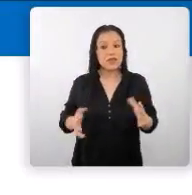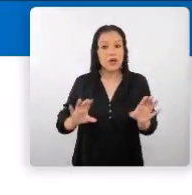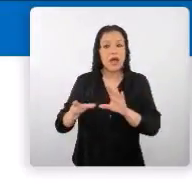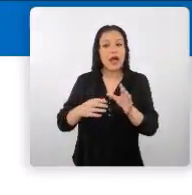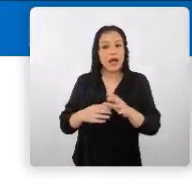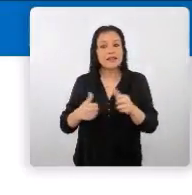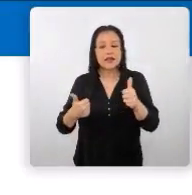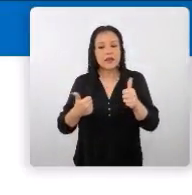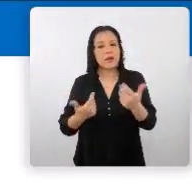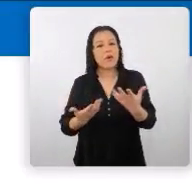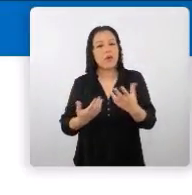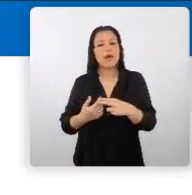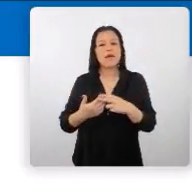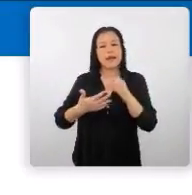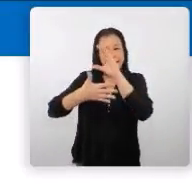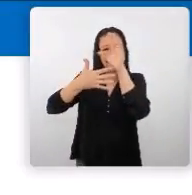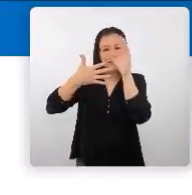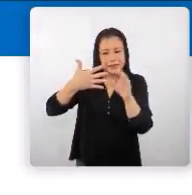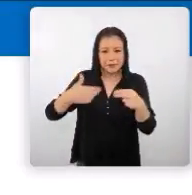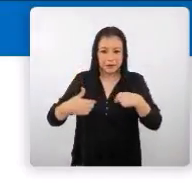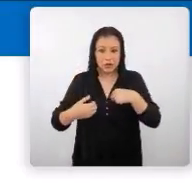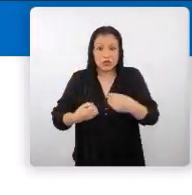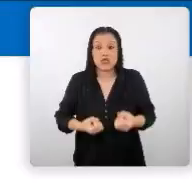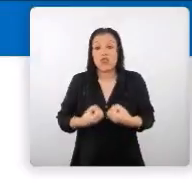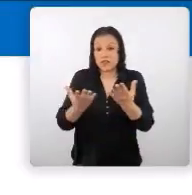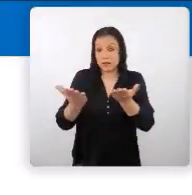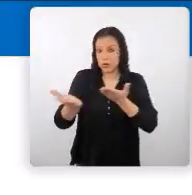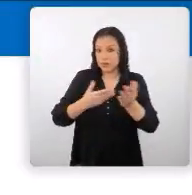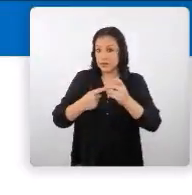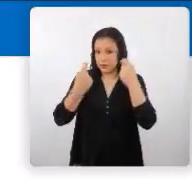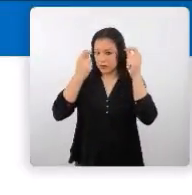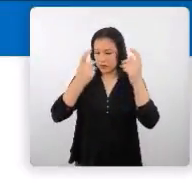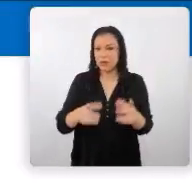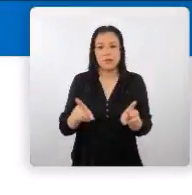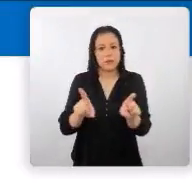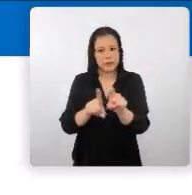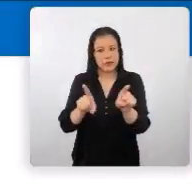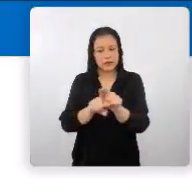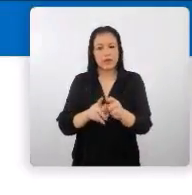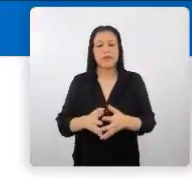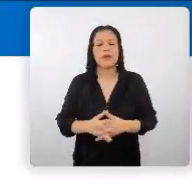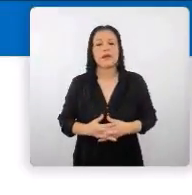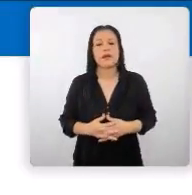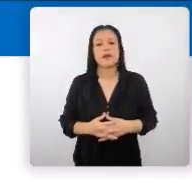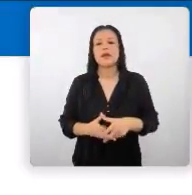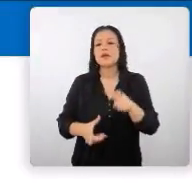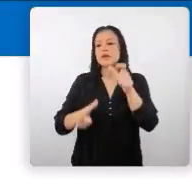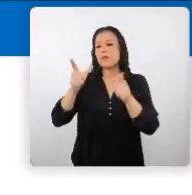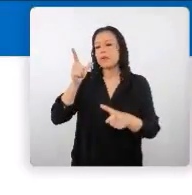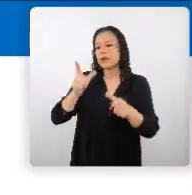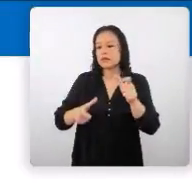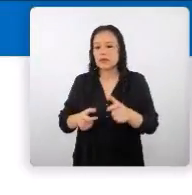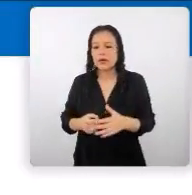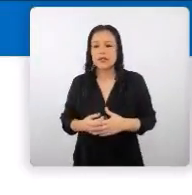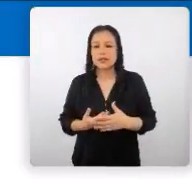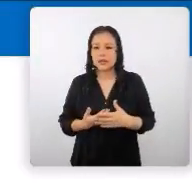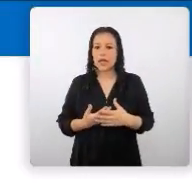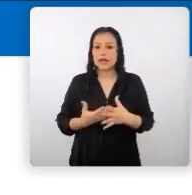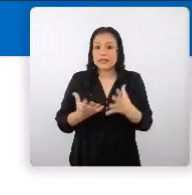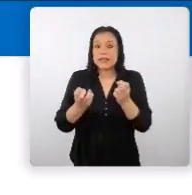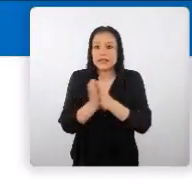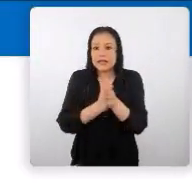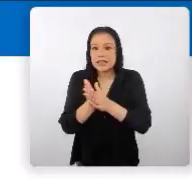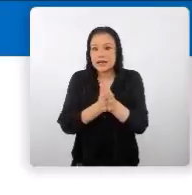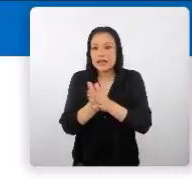buen match para lo que nosotros ofrecemos, ¿no? Y por otro lado, también son personas que están deseosas